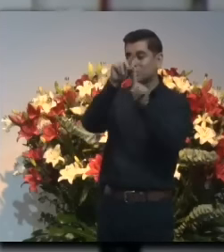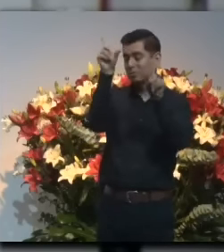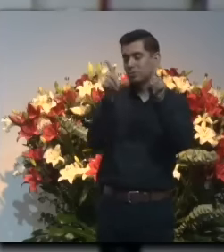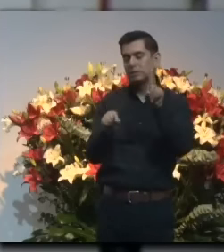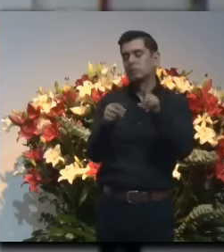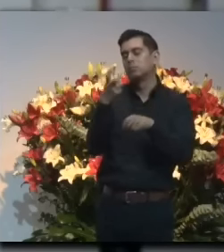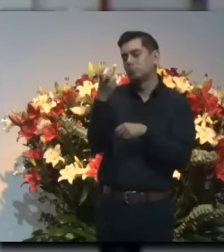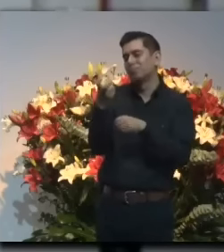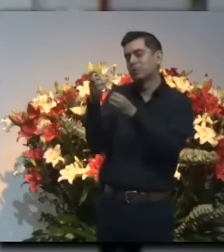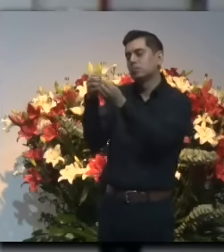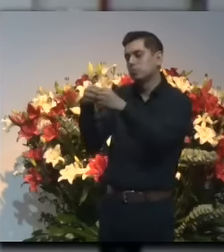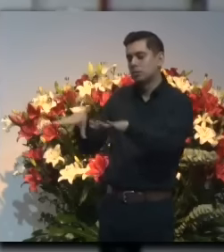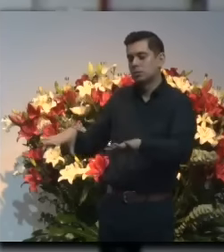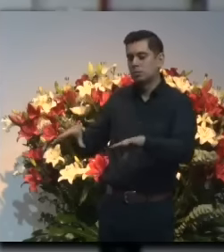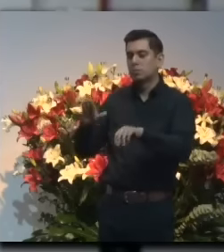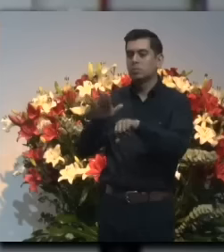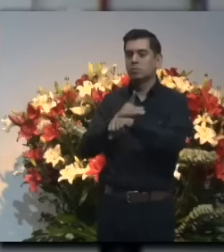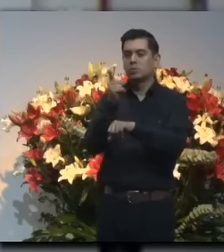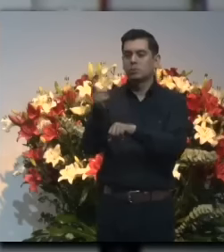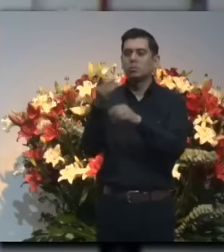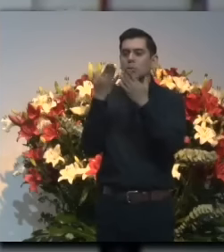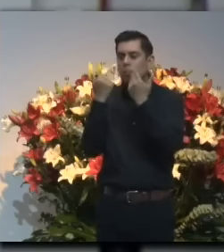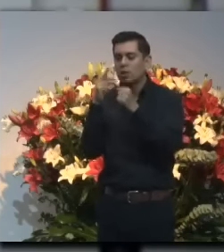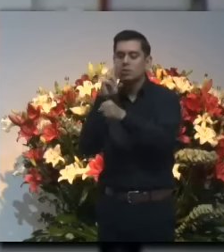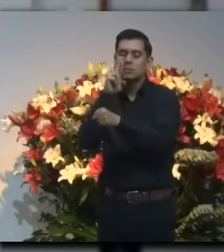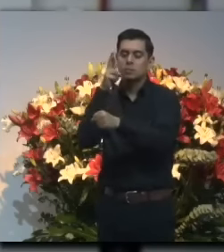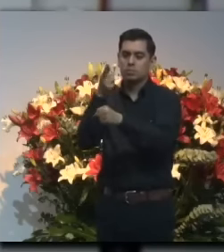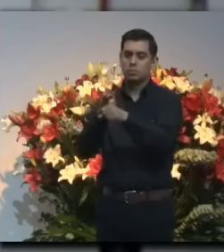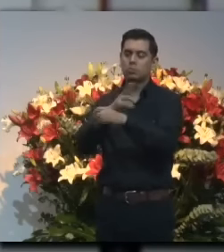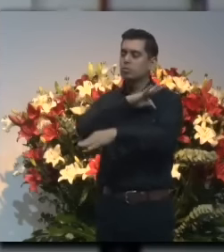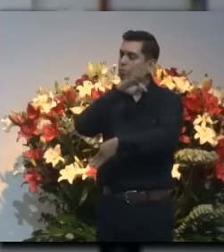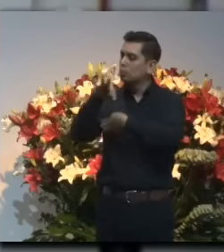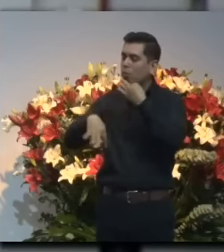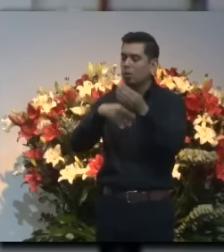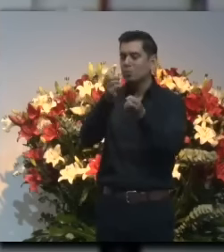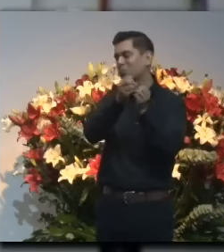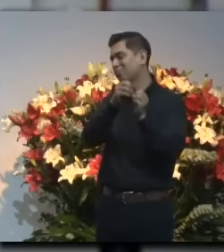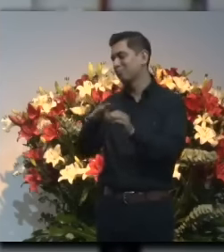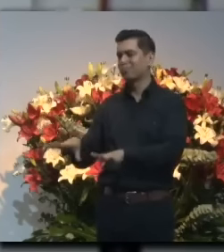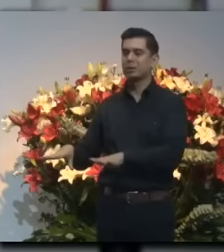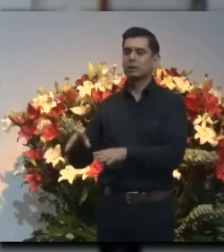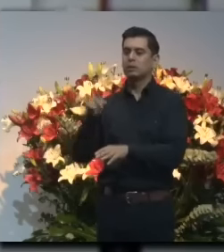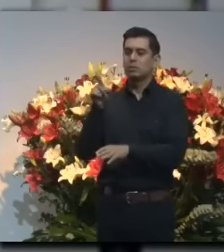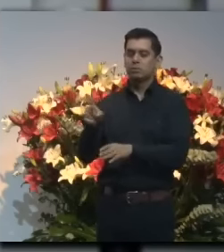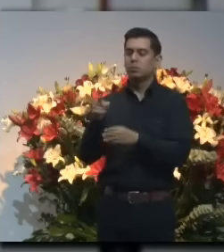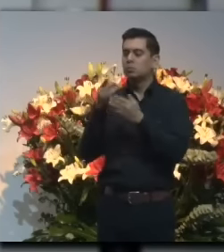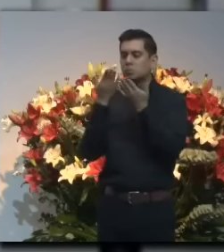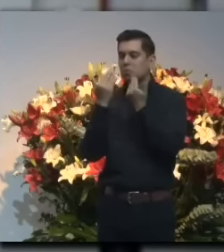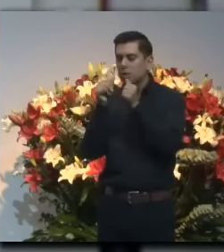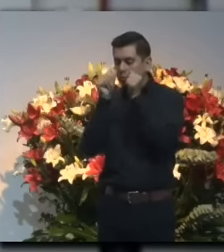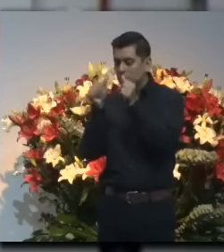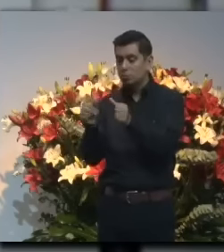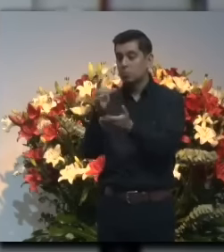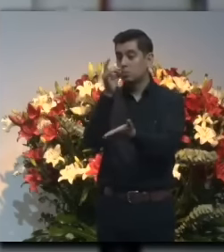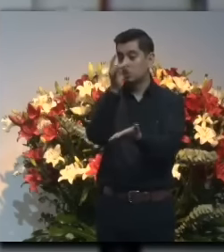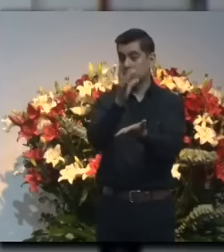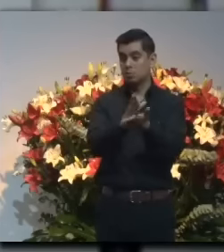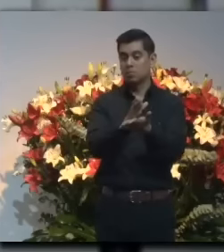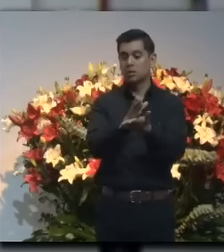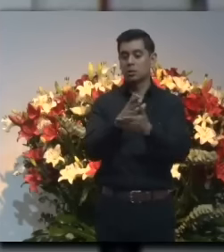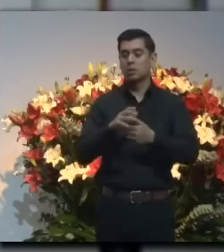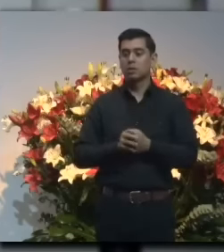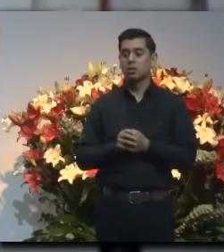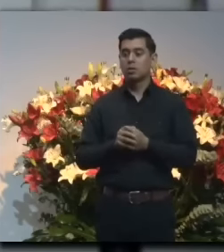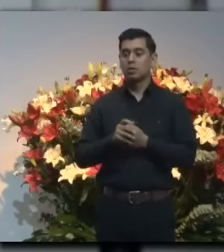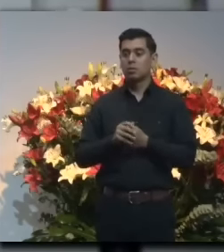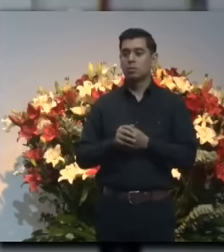a raíz de que la titular renunció, abandonaron todo. Los bancos regionales, salvo el de Coahuila, que está funcionando